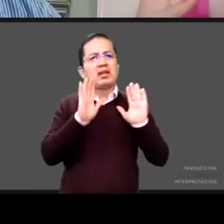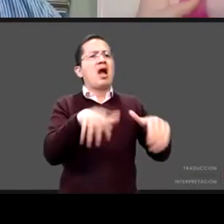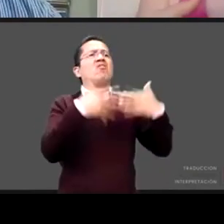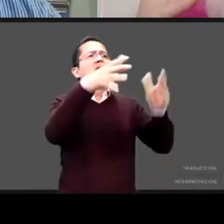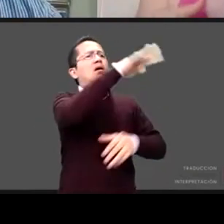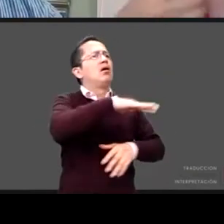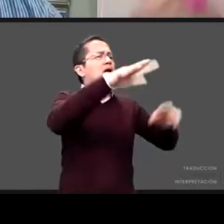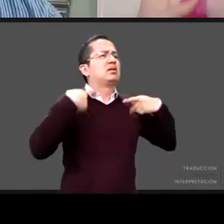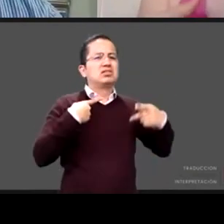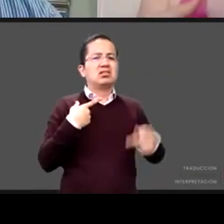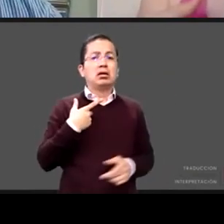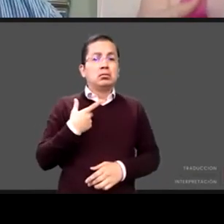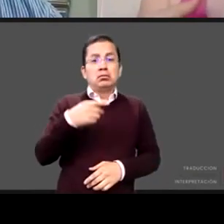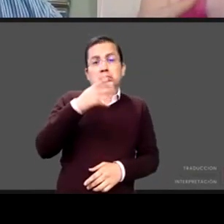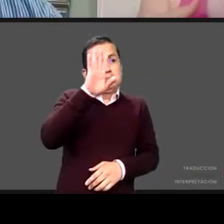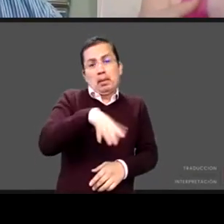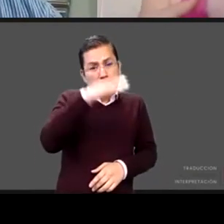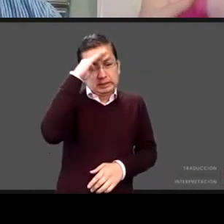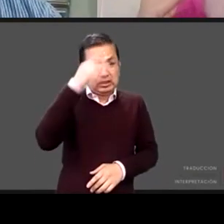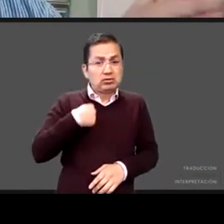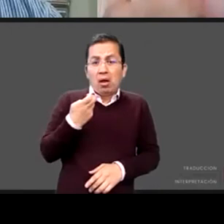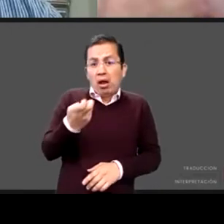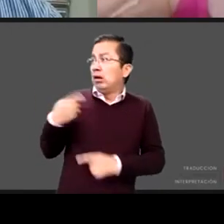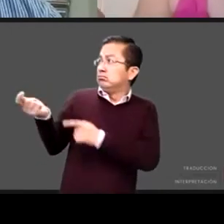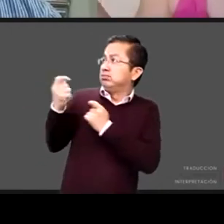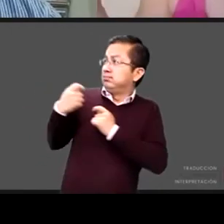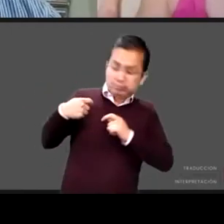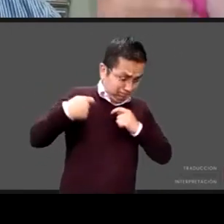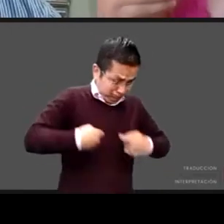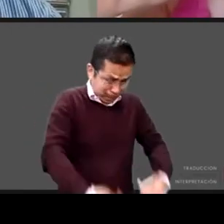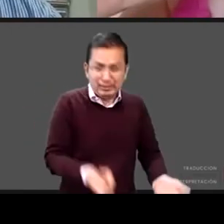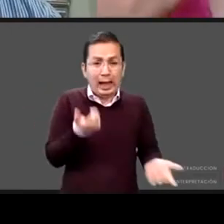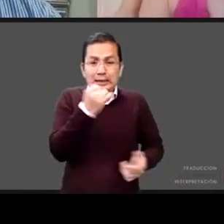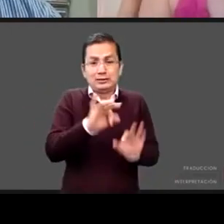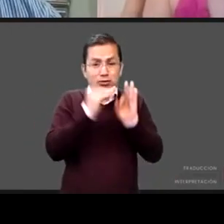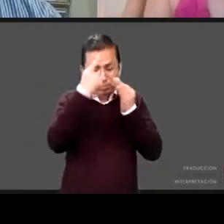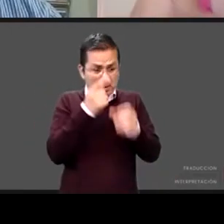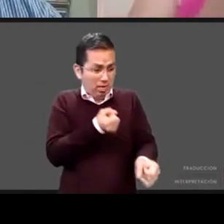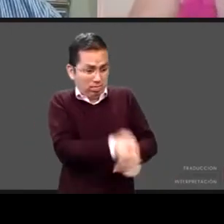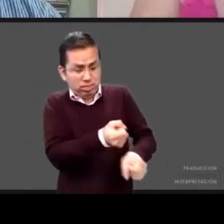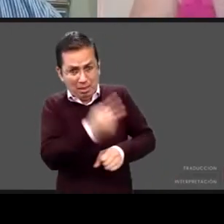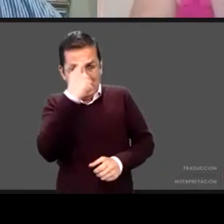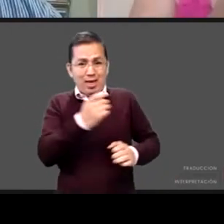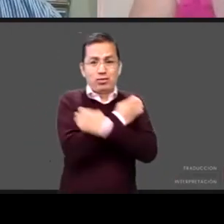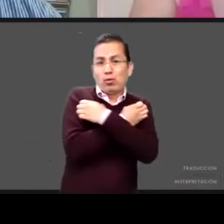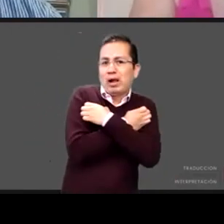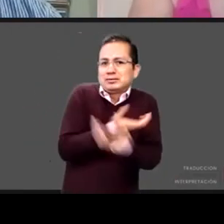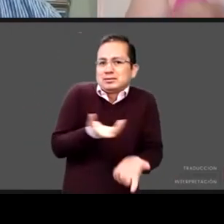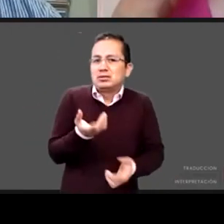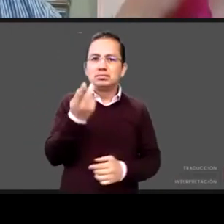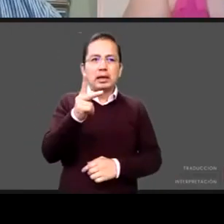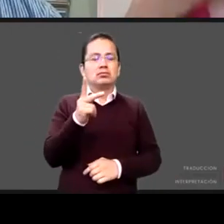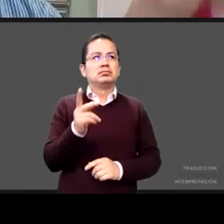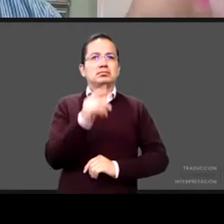entiende qué es castigo corporal y trato humillante. Es decir, la pregunta sería, ¿en las leyes tenemos que meter todo este